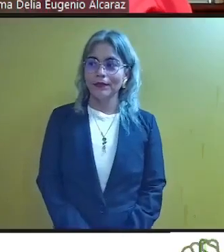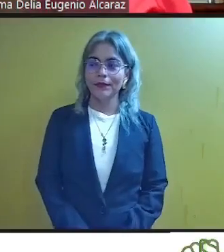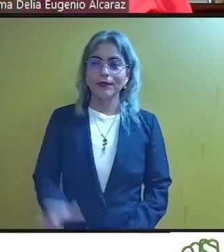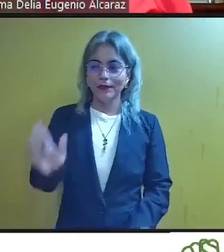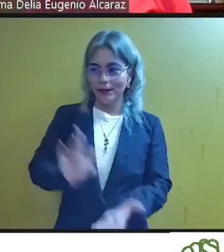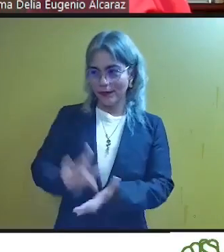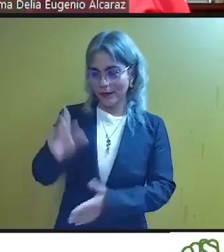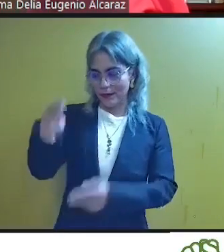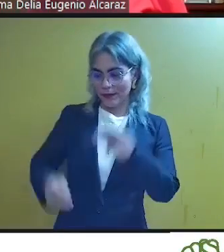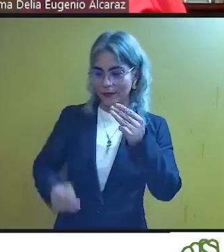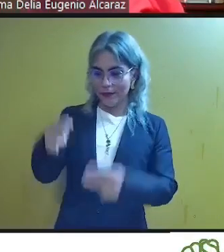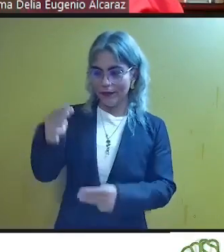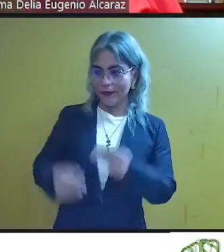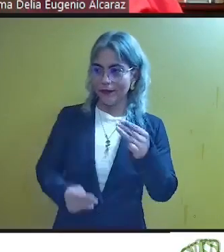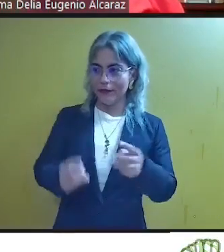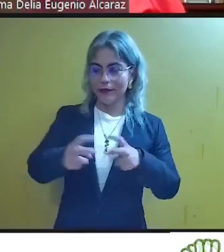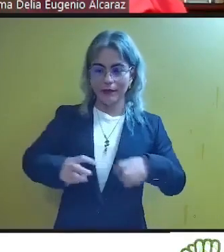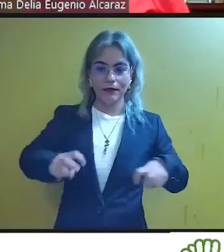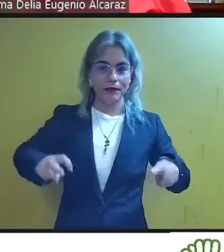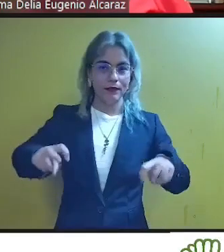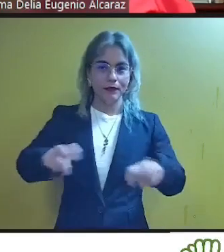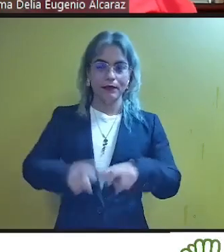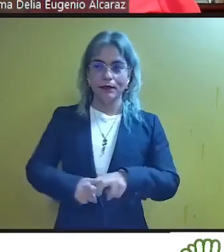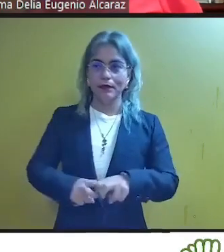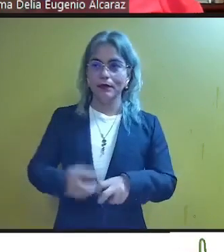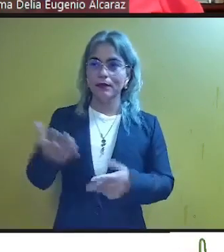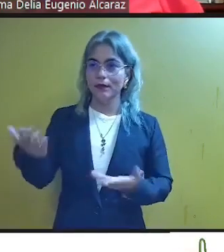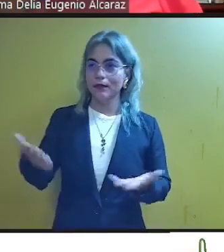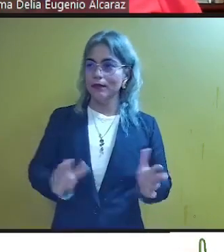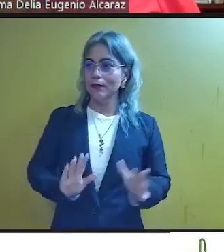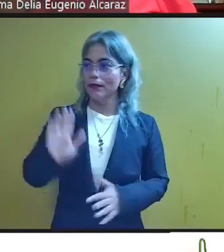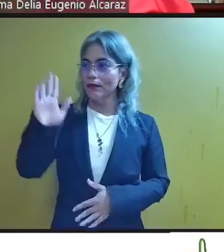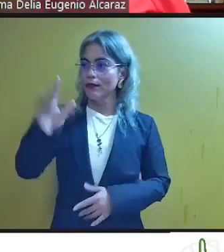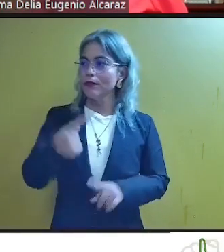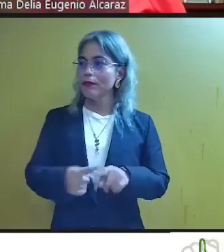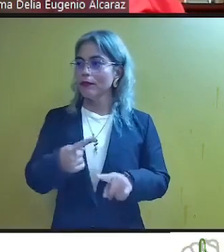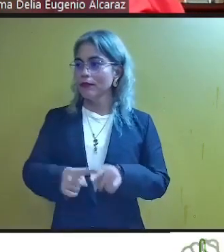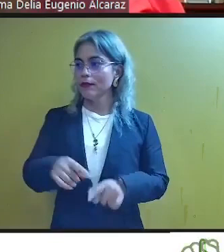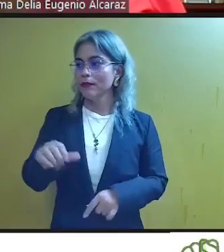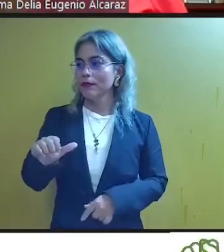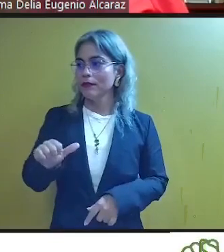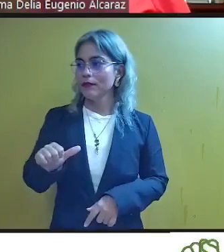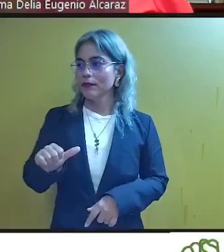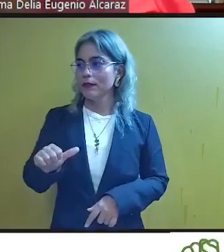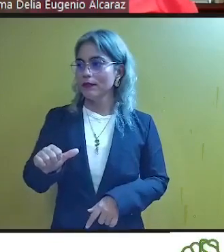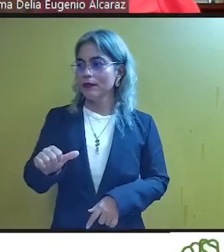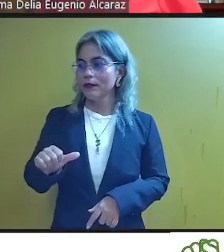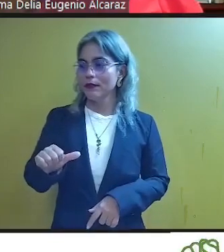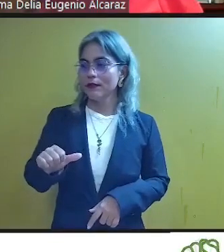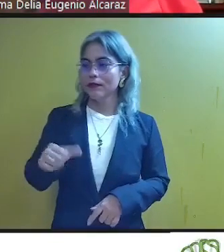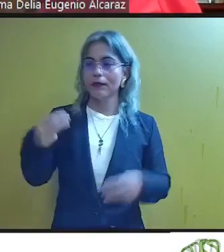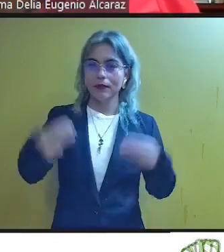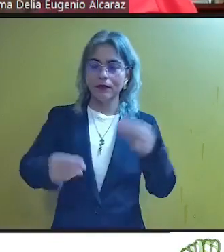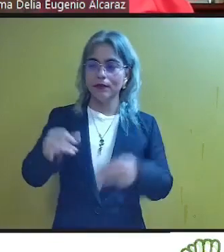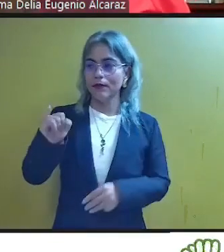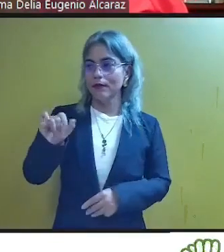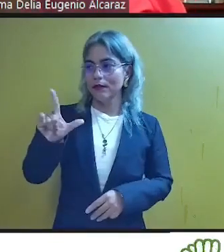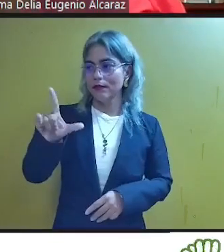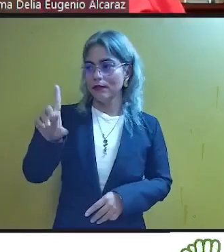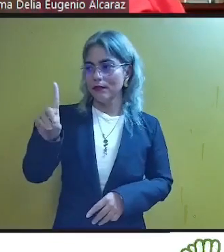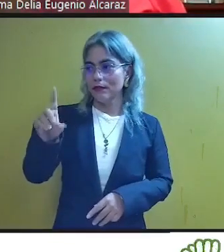Gracias, magistrada. En esta primera ronda solicitó el uso de la voz la magistrada la magistrada Hilda Rosa Delgado